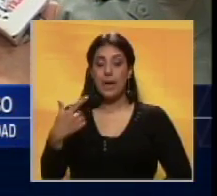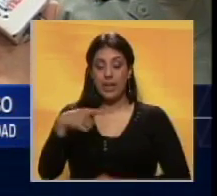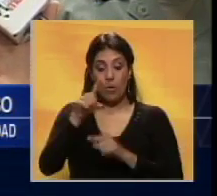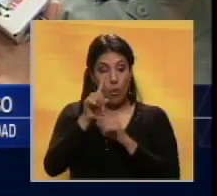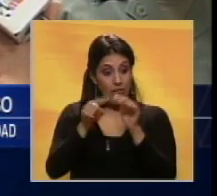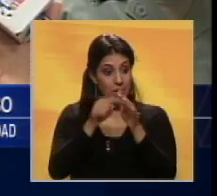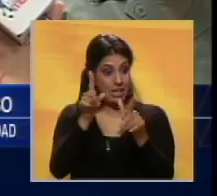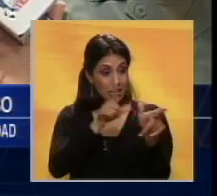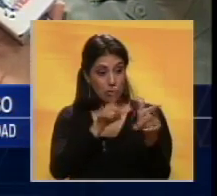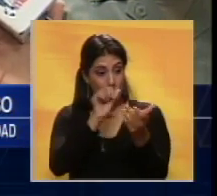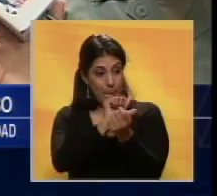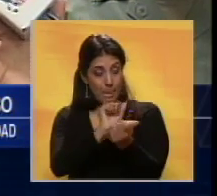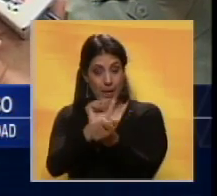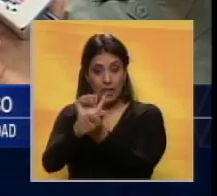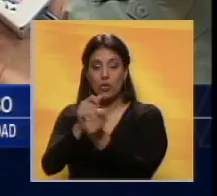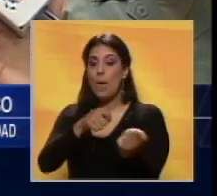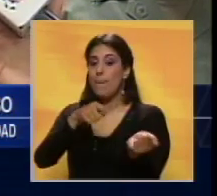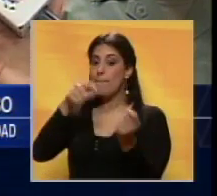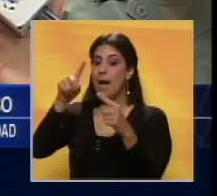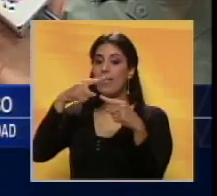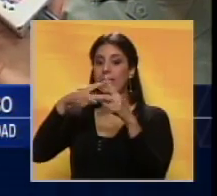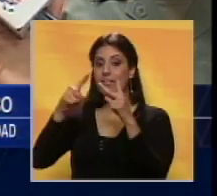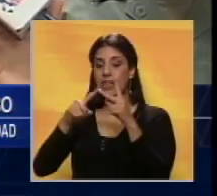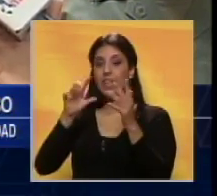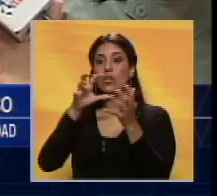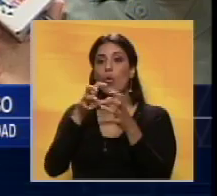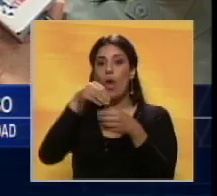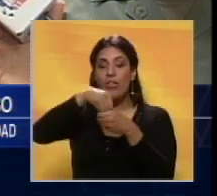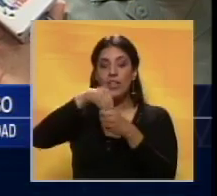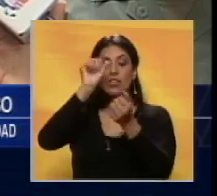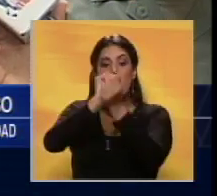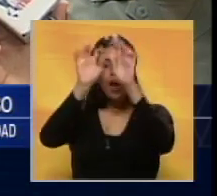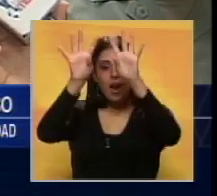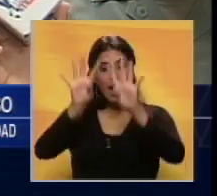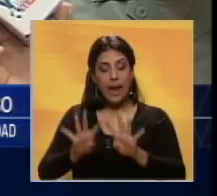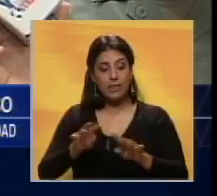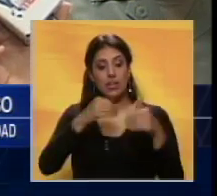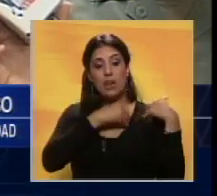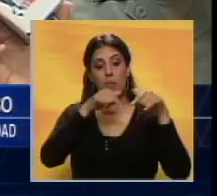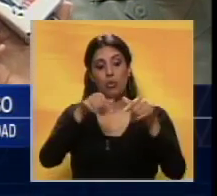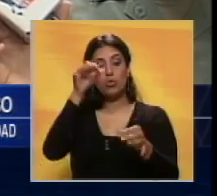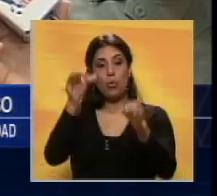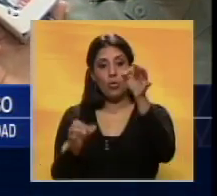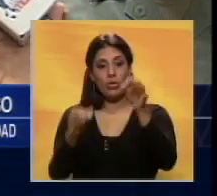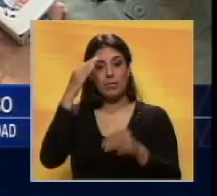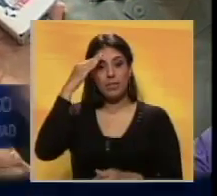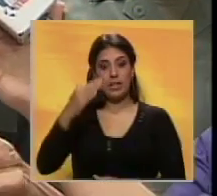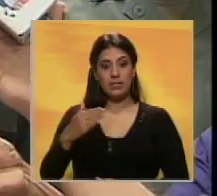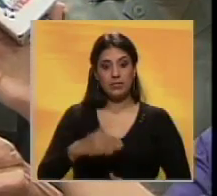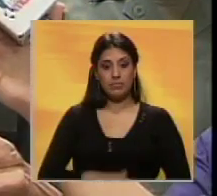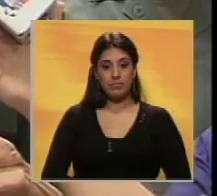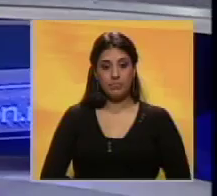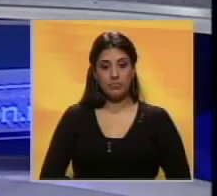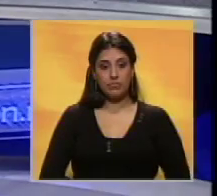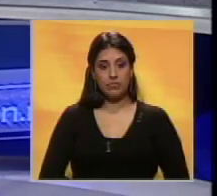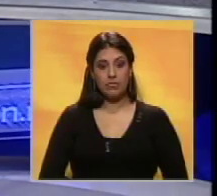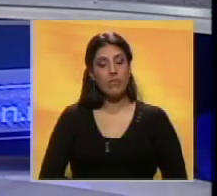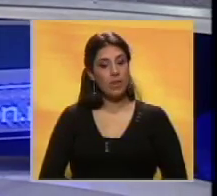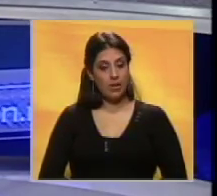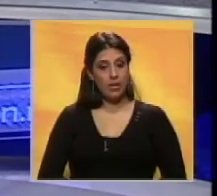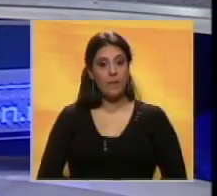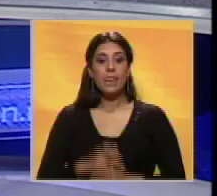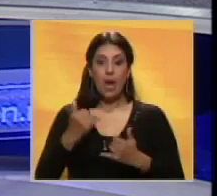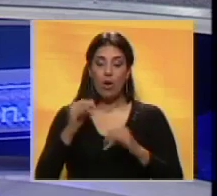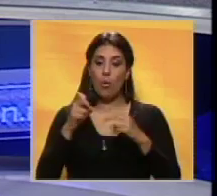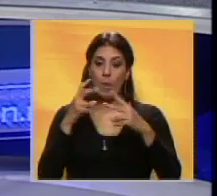una vez privados de libertad sean trasladados a diferentes establecimientos de reclusión que corresponden a los tribunales militares.